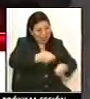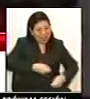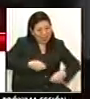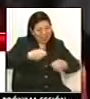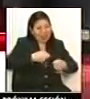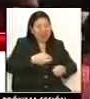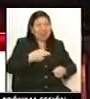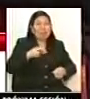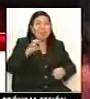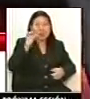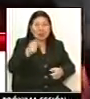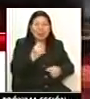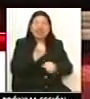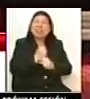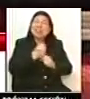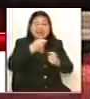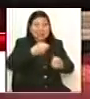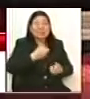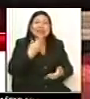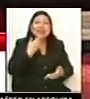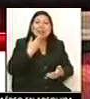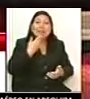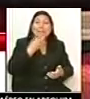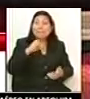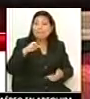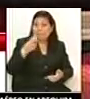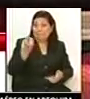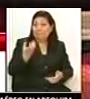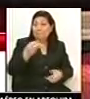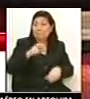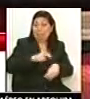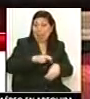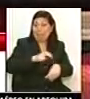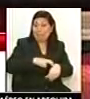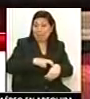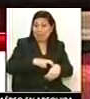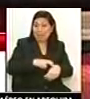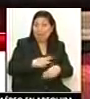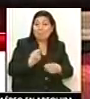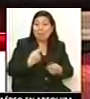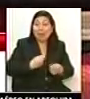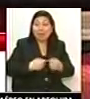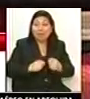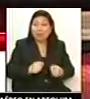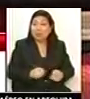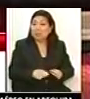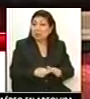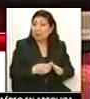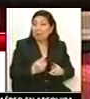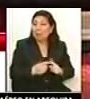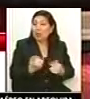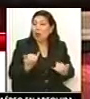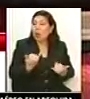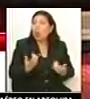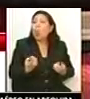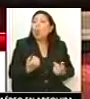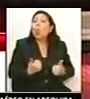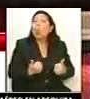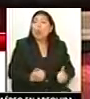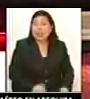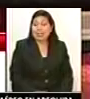de papa. La papa que está incluida en este paquete de exoneraciones tributarias para la importación, se habla de la exportación, pero ahora veamos cuál es